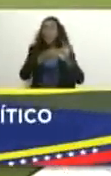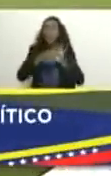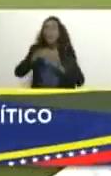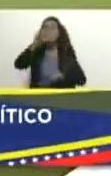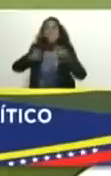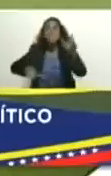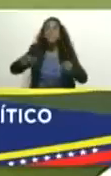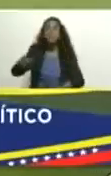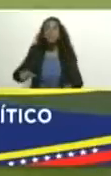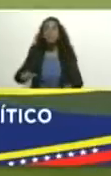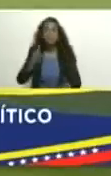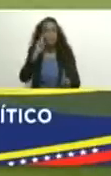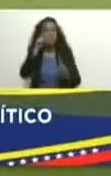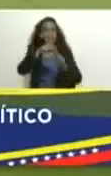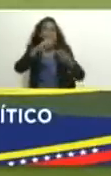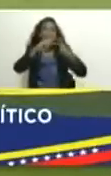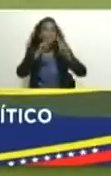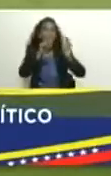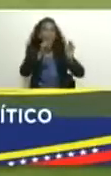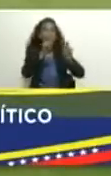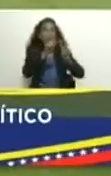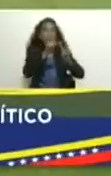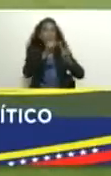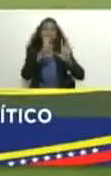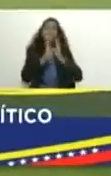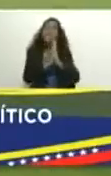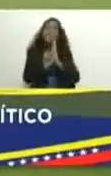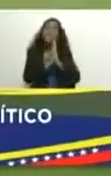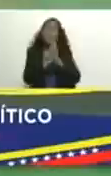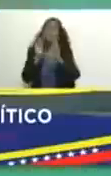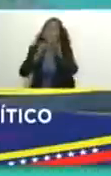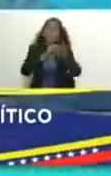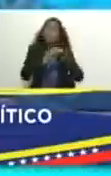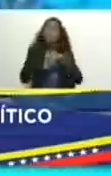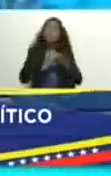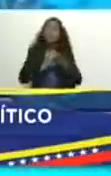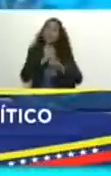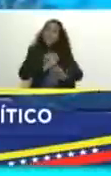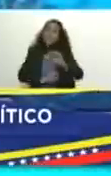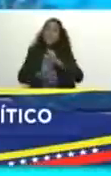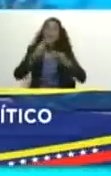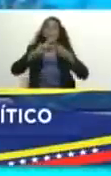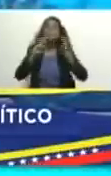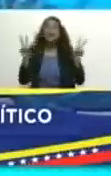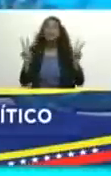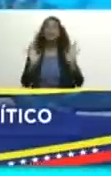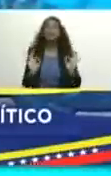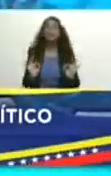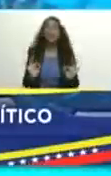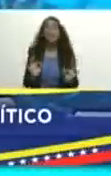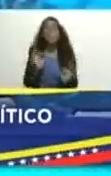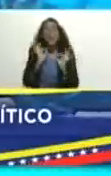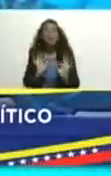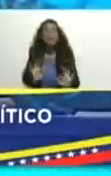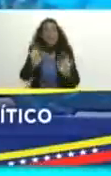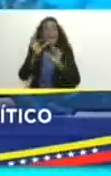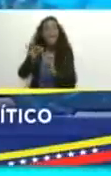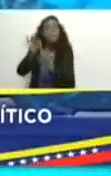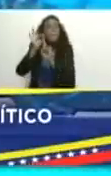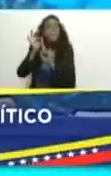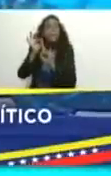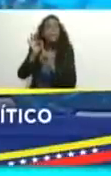Por eso llamo a toda Venezuela a defender la paz. Pero en particular llamo a nuestro